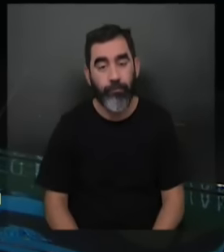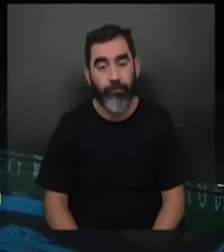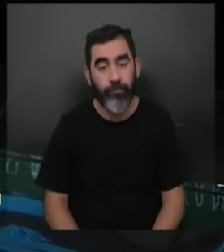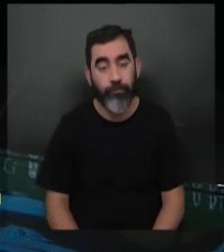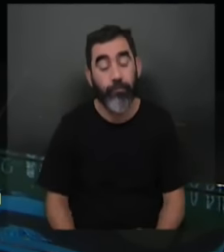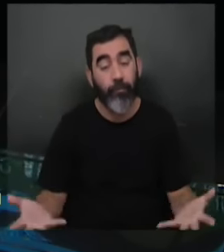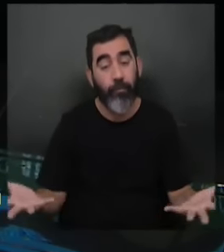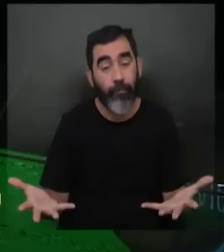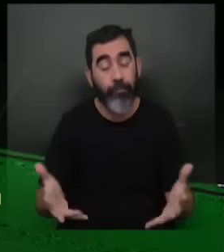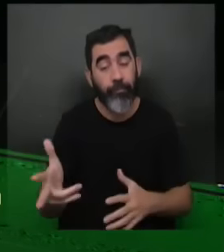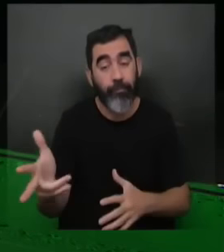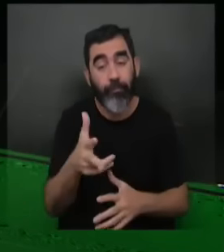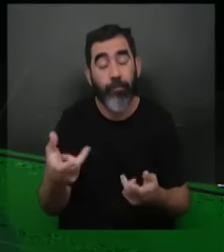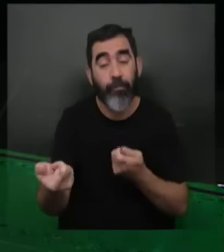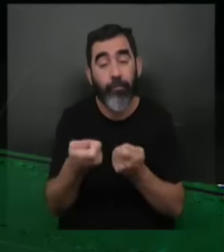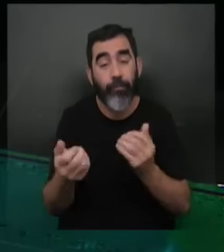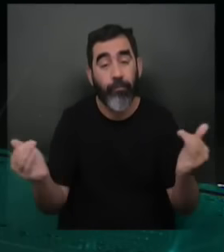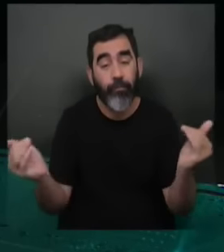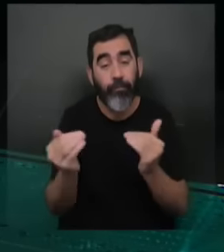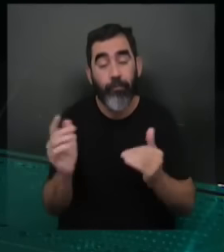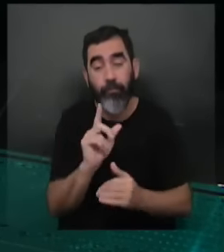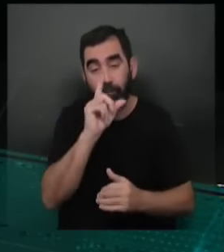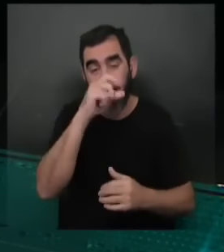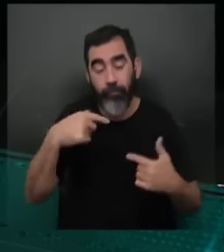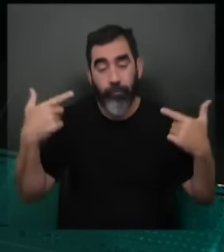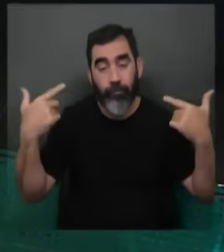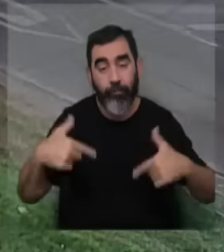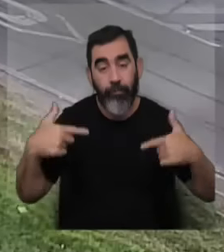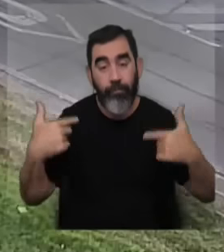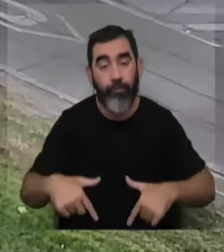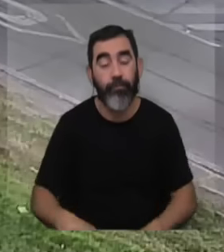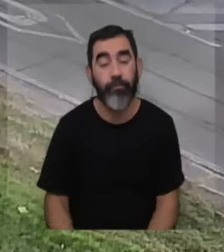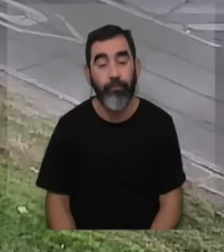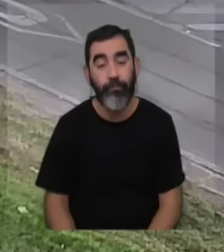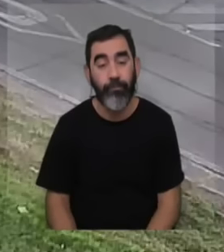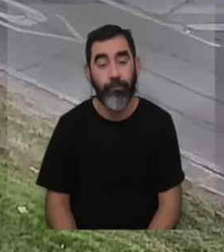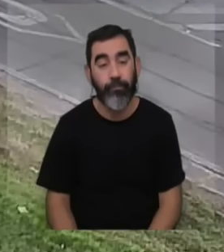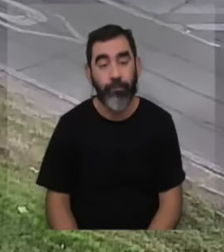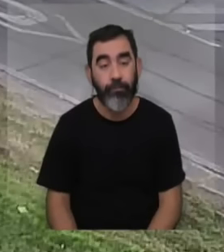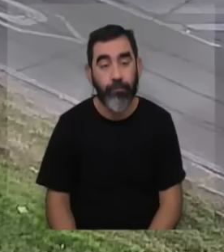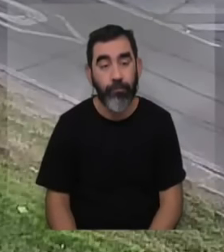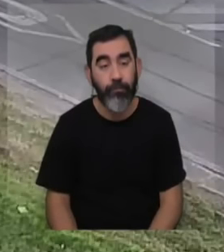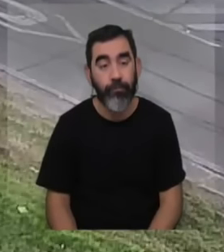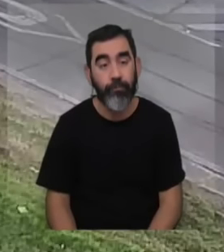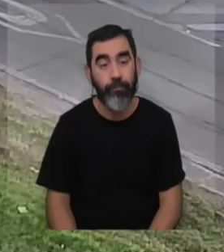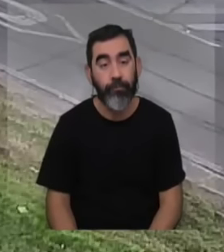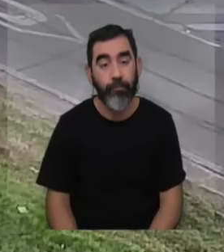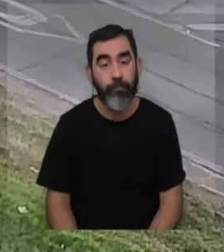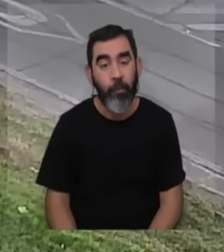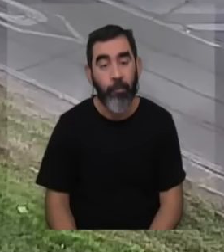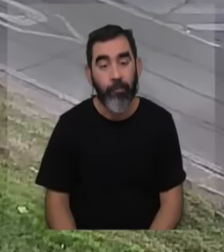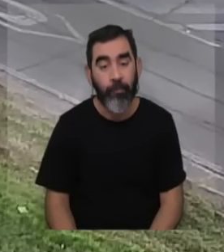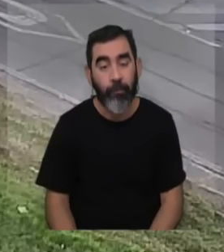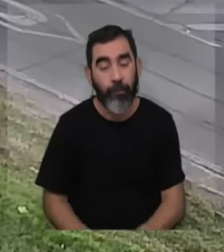ahora momento de abrir la ventana hacia las calles de Montevideo para cont datos del centro de gestión de mobilidad por dónde circular por dónde